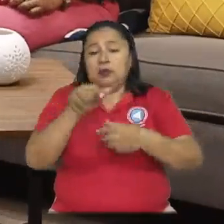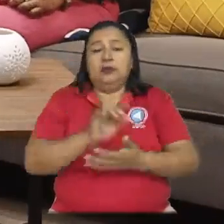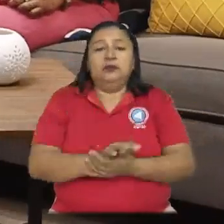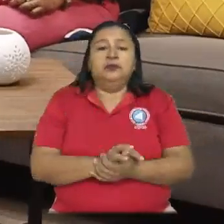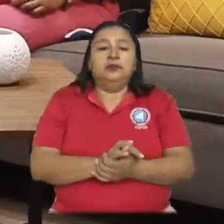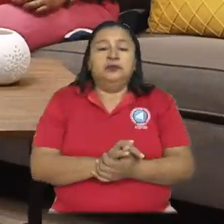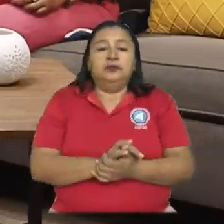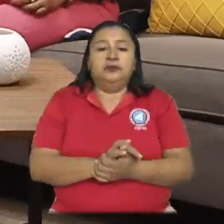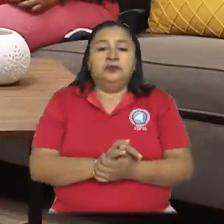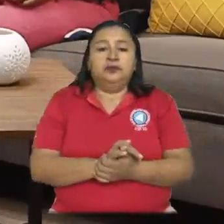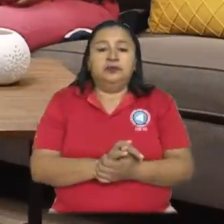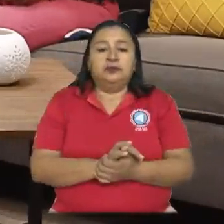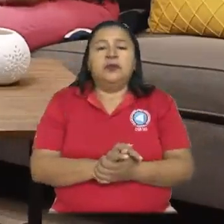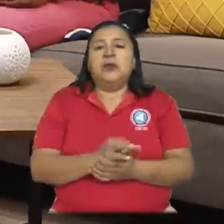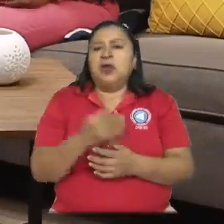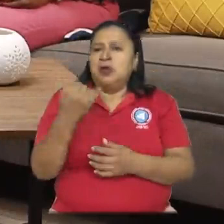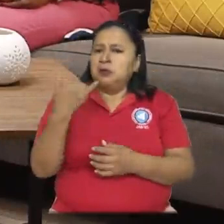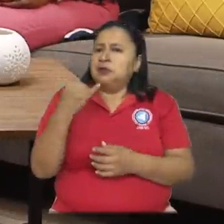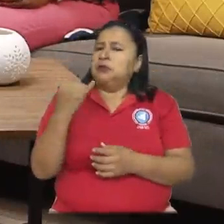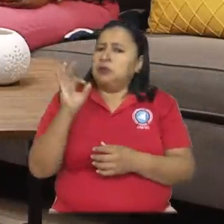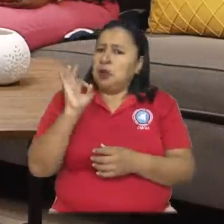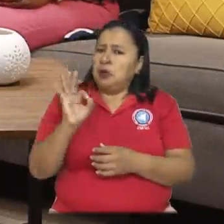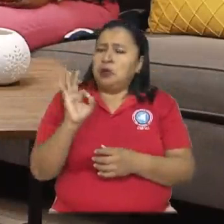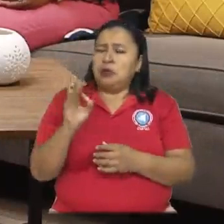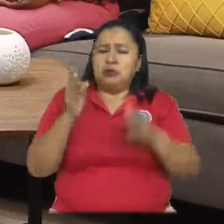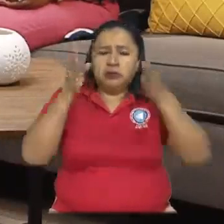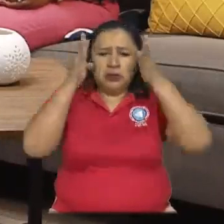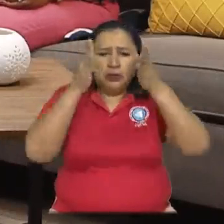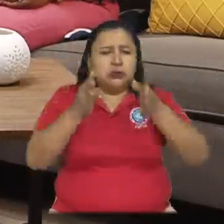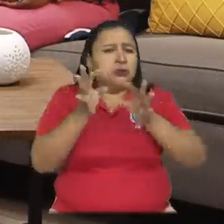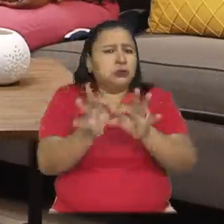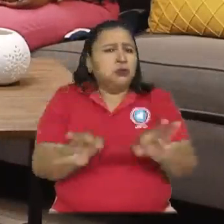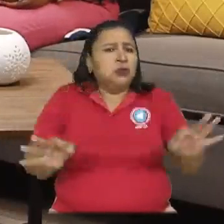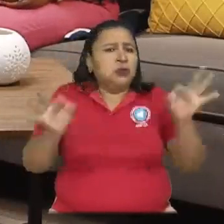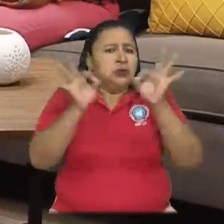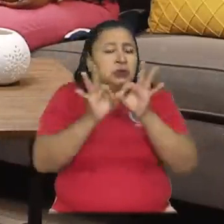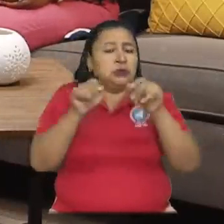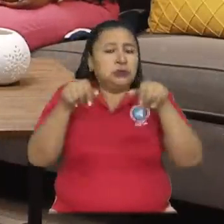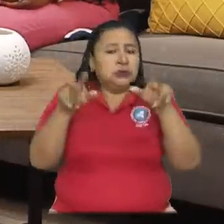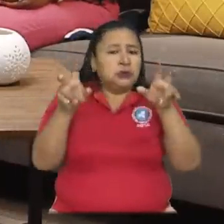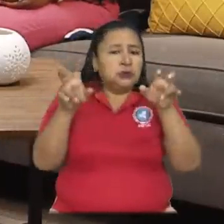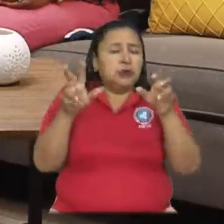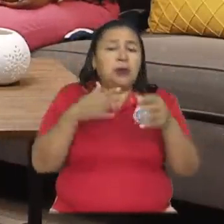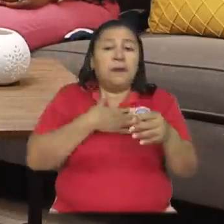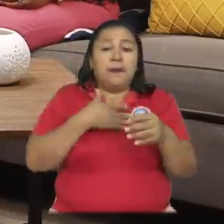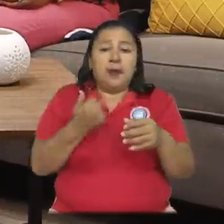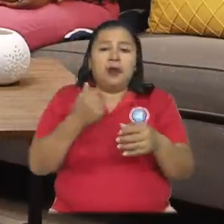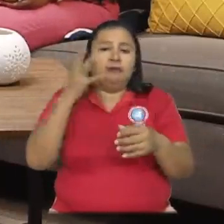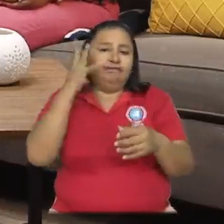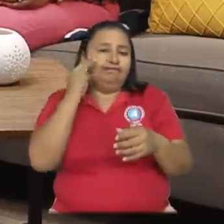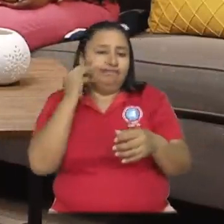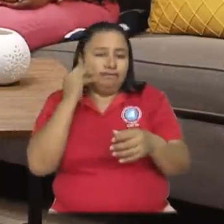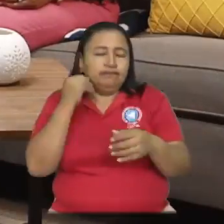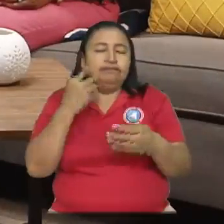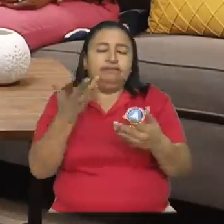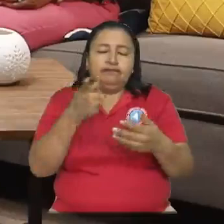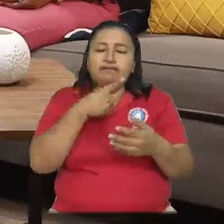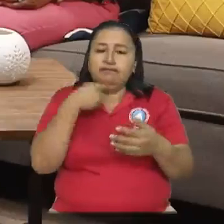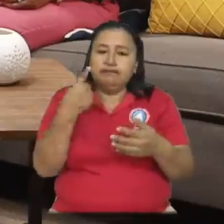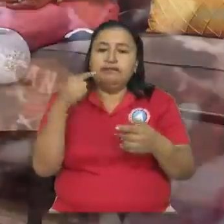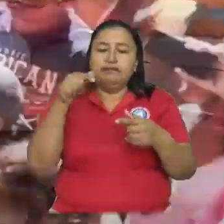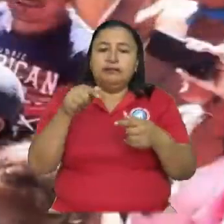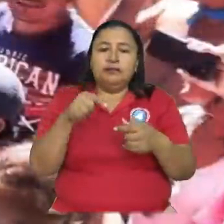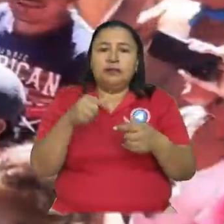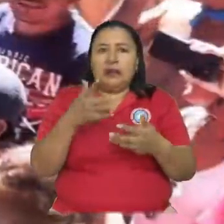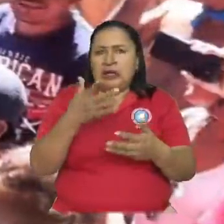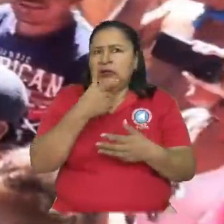país. Y sin duda alguna, todo con un énfasis bastante importante en ese aspecto de que es mejorar la experiencia, ¿no? Y